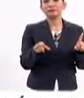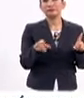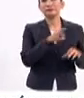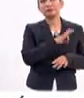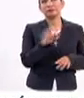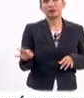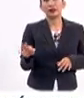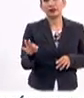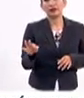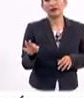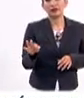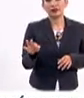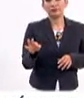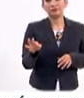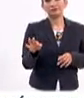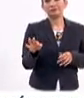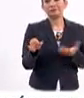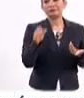pueden, digamos,